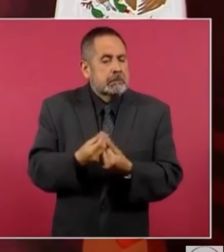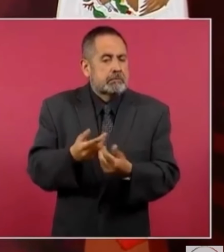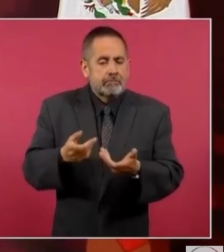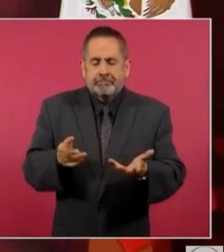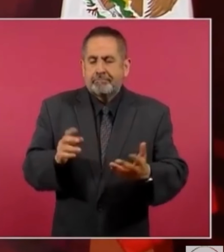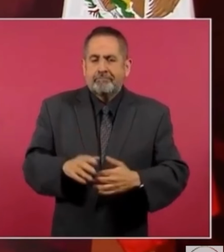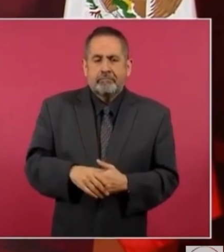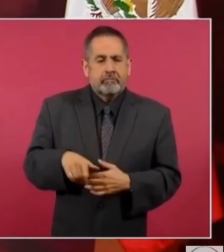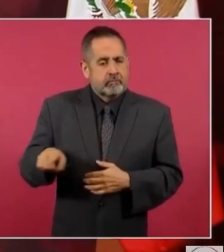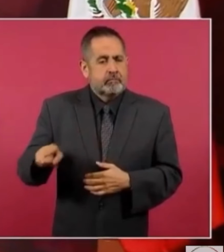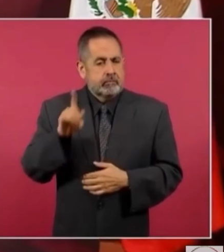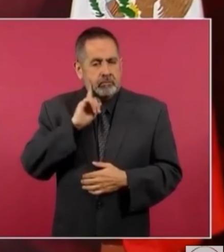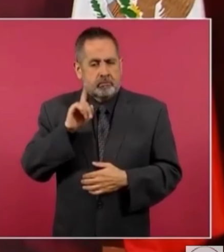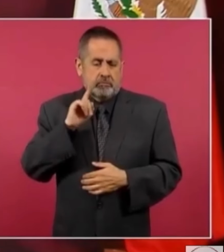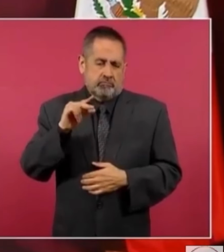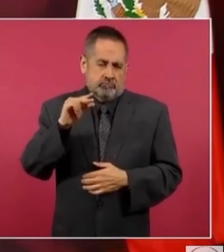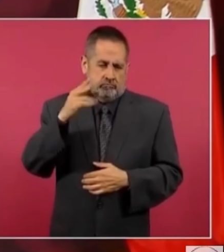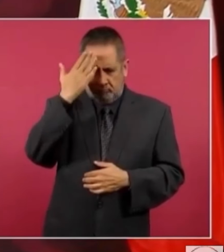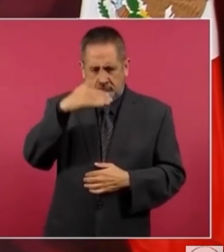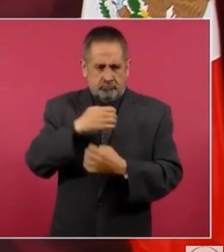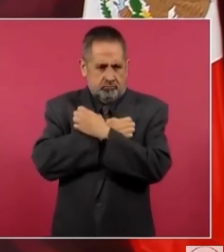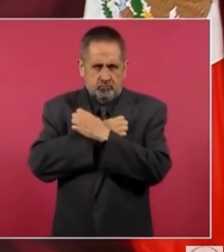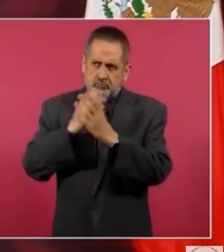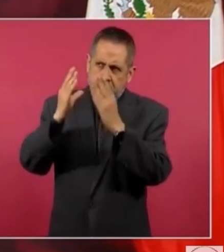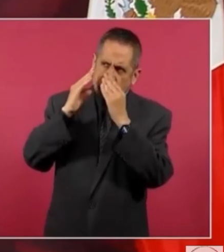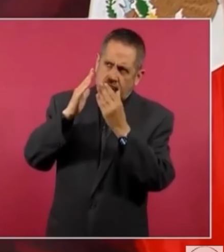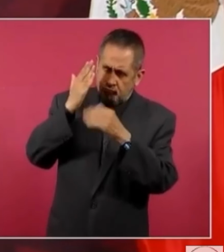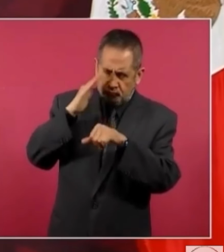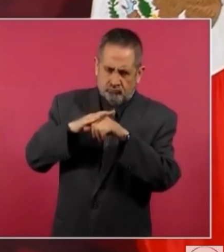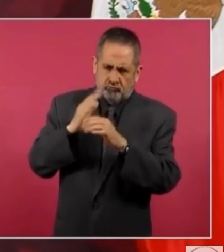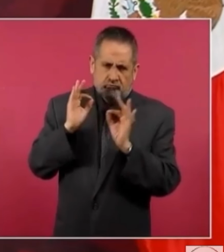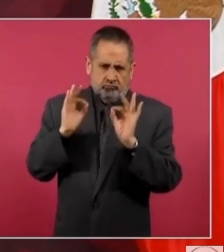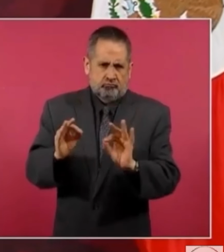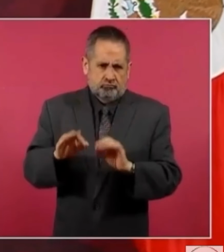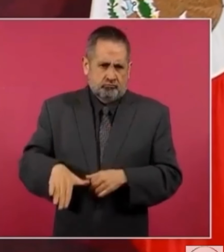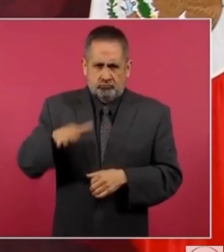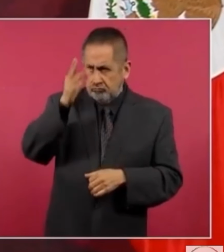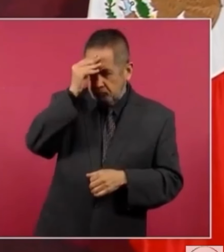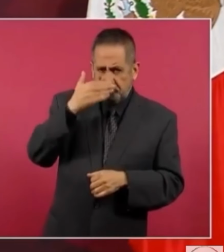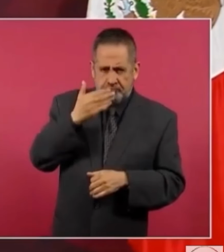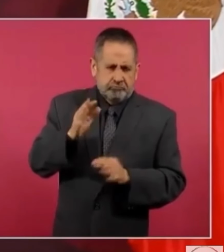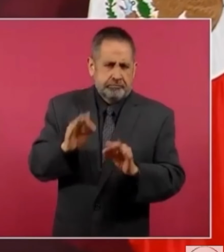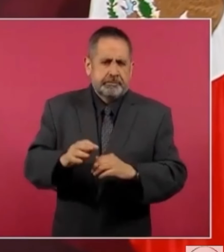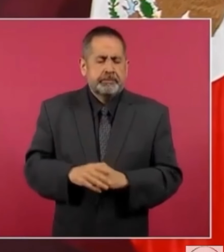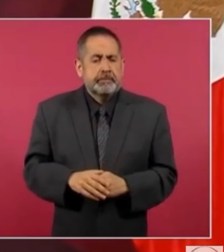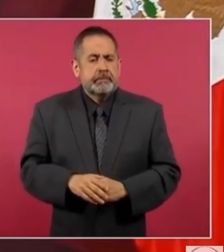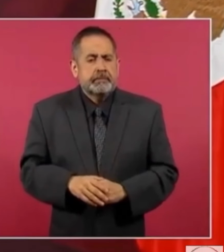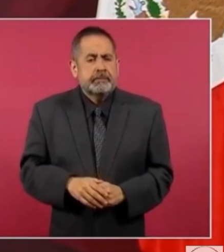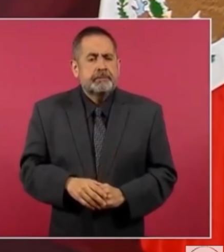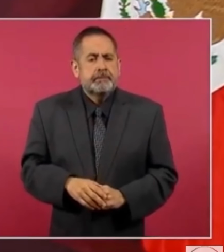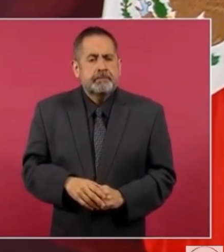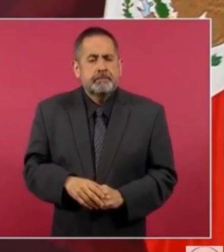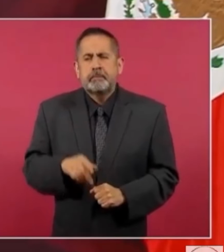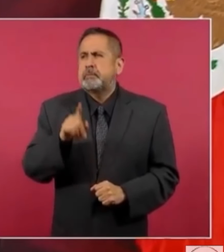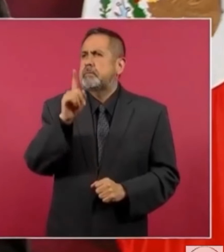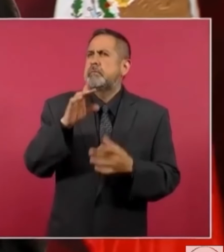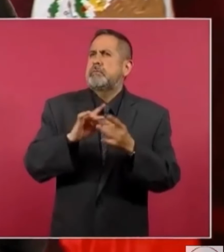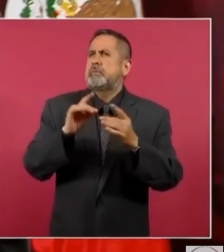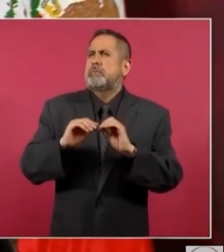pues educada, bien formada. Hay un personaje en ese